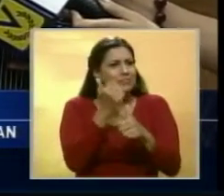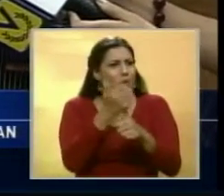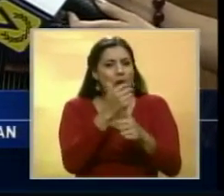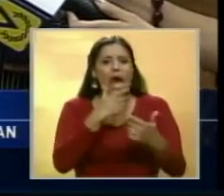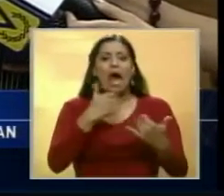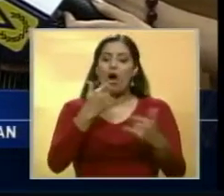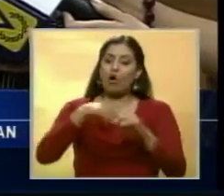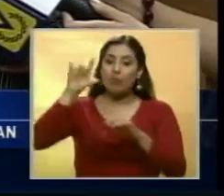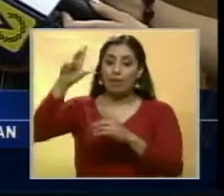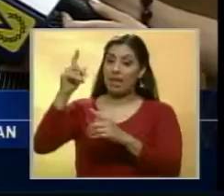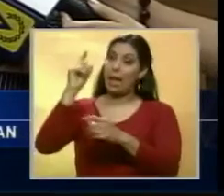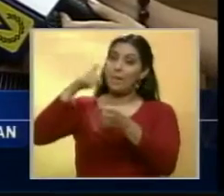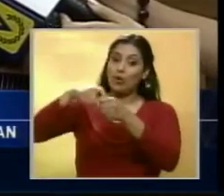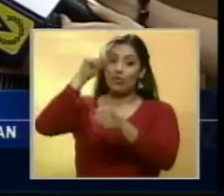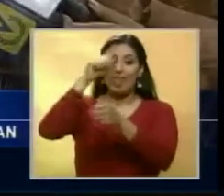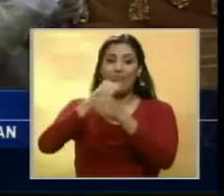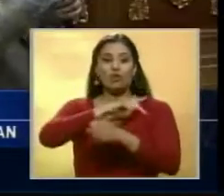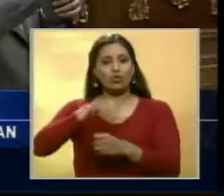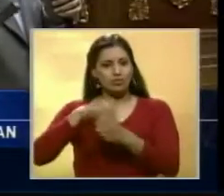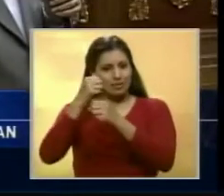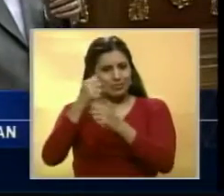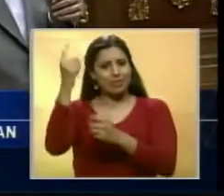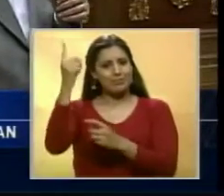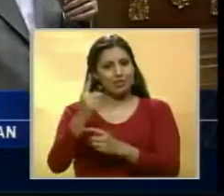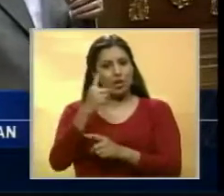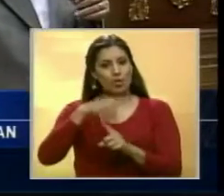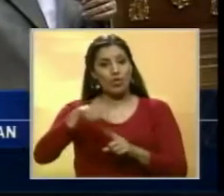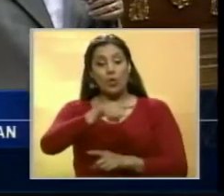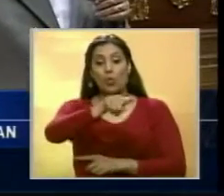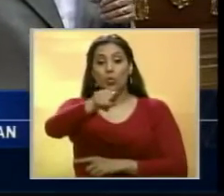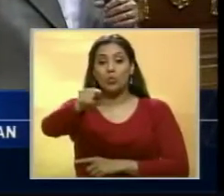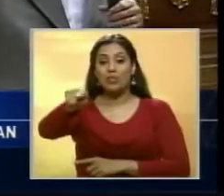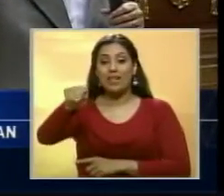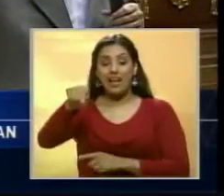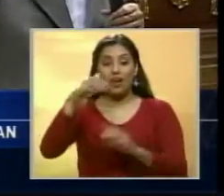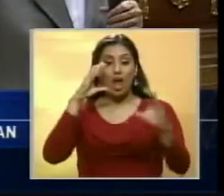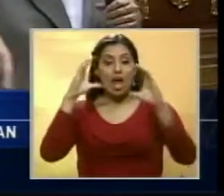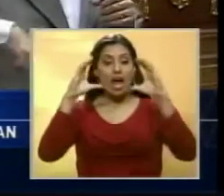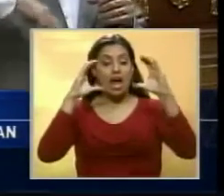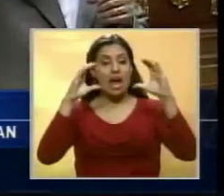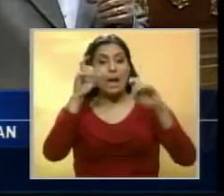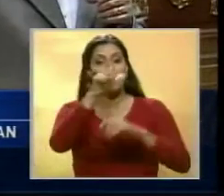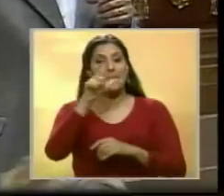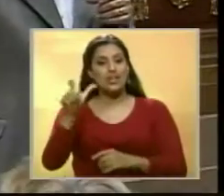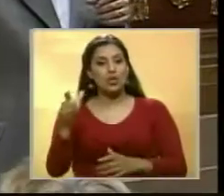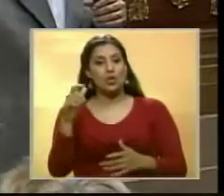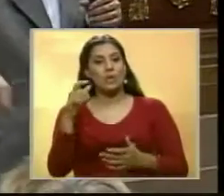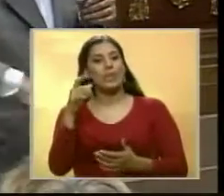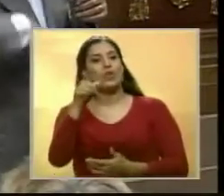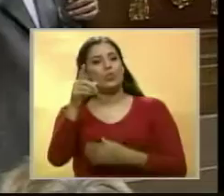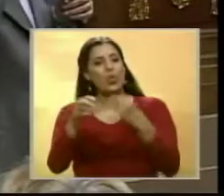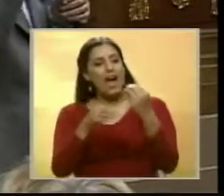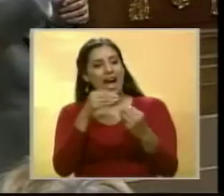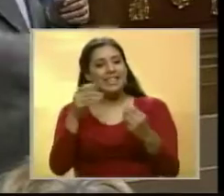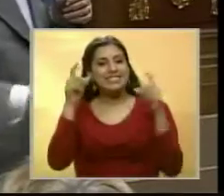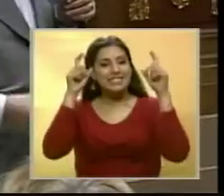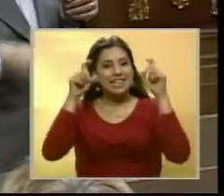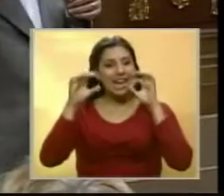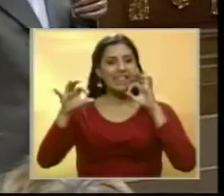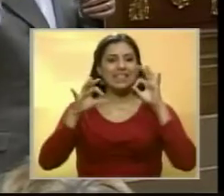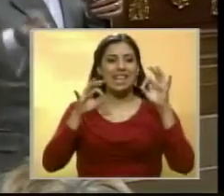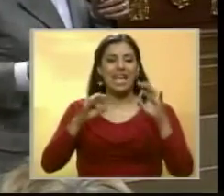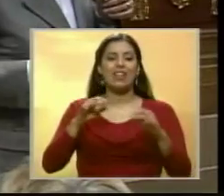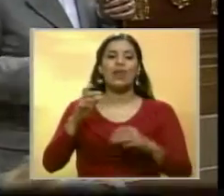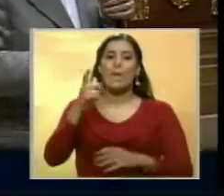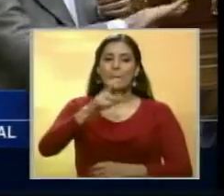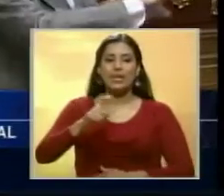está brindando otros países, aquí los esperamos. Ustedes que están en comunicación con la gente, que son creadores, que son artistas, que